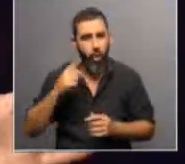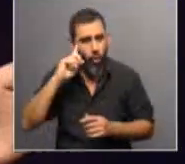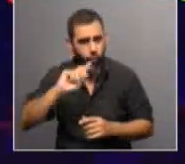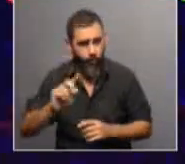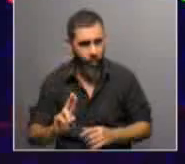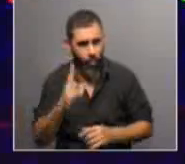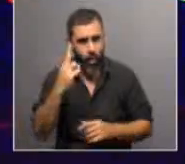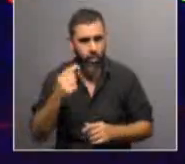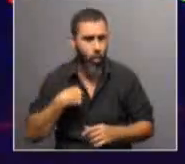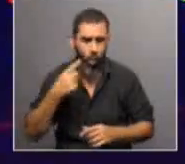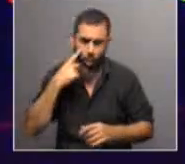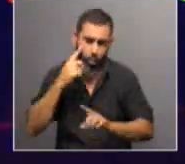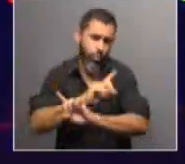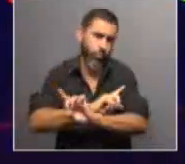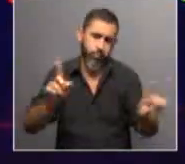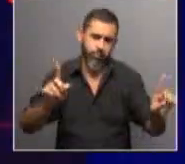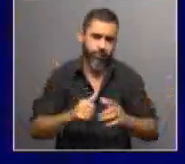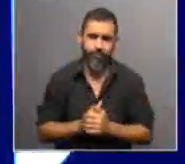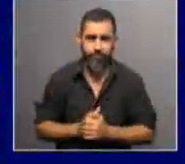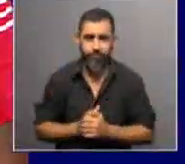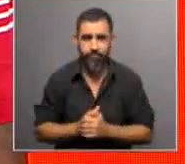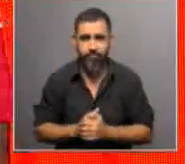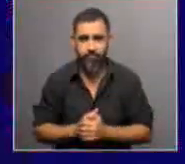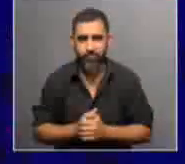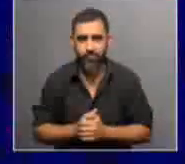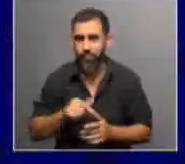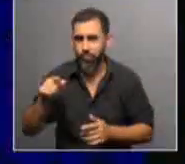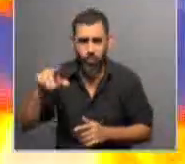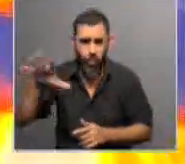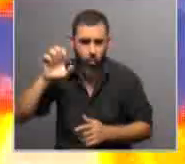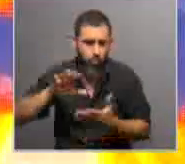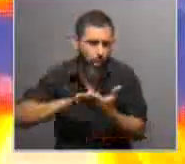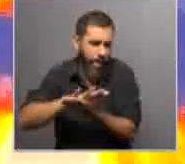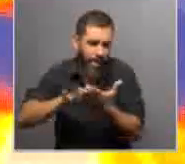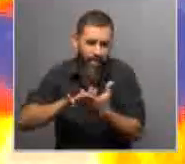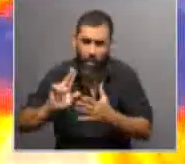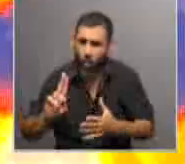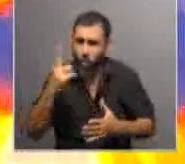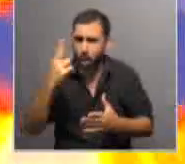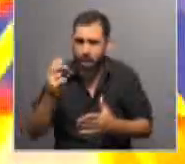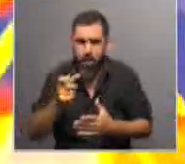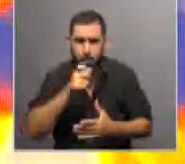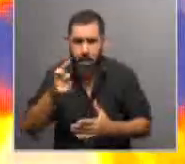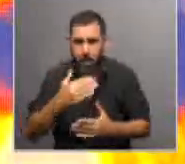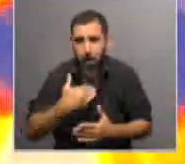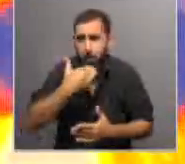existía Uruguay. No, ese no. Porque ahí no escucha, nadie escucha de Uruguay.